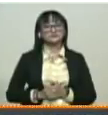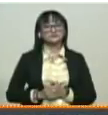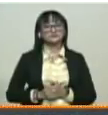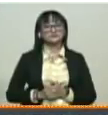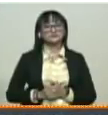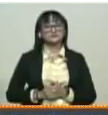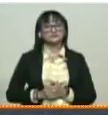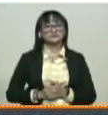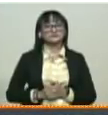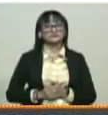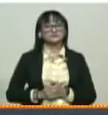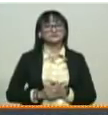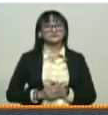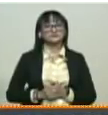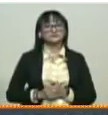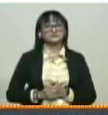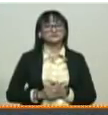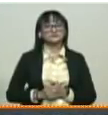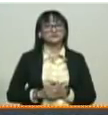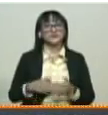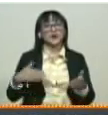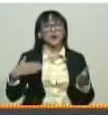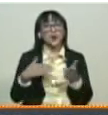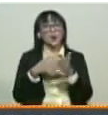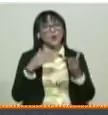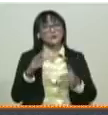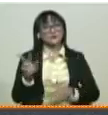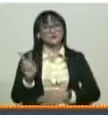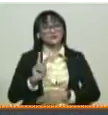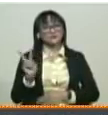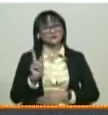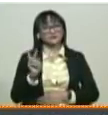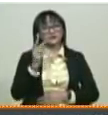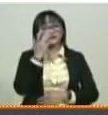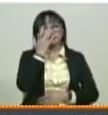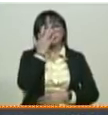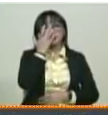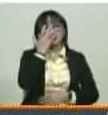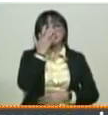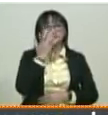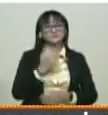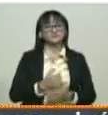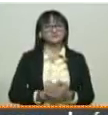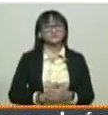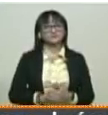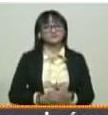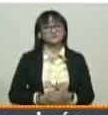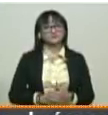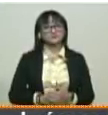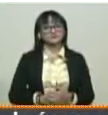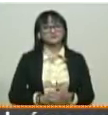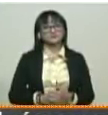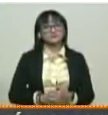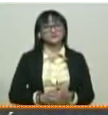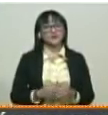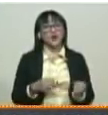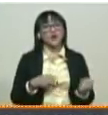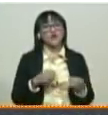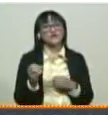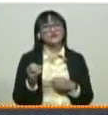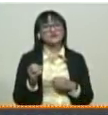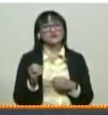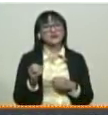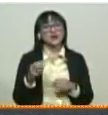hecho en contra del patrimonio de la nación venezolana, a través de lo que hemos llamado la oficina satélite